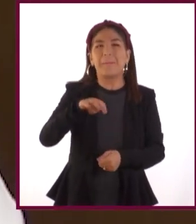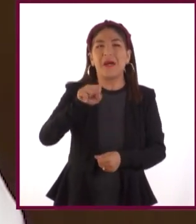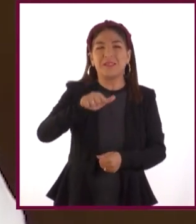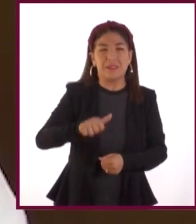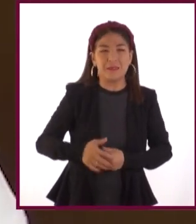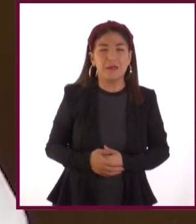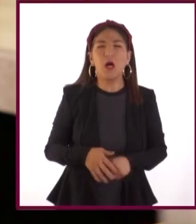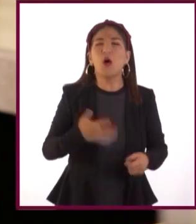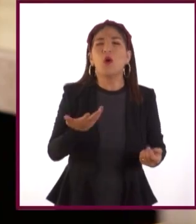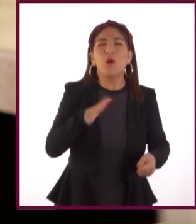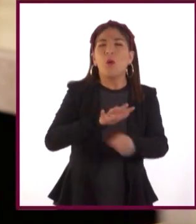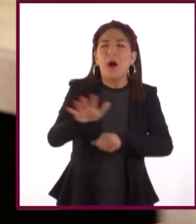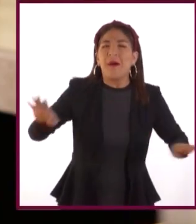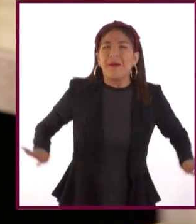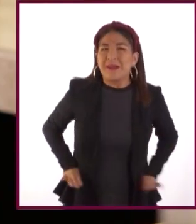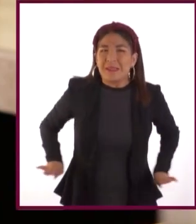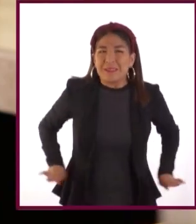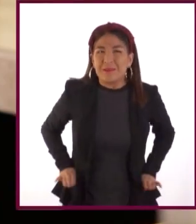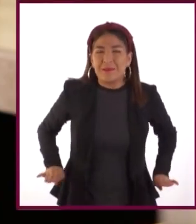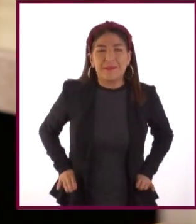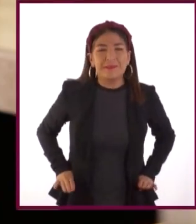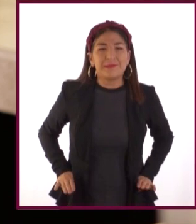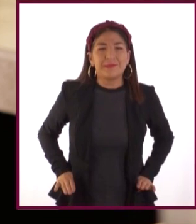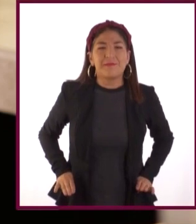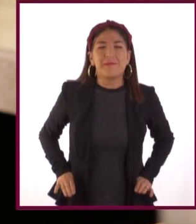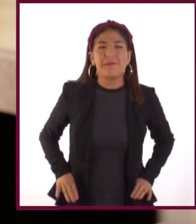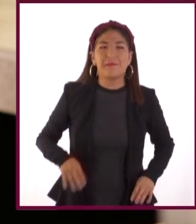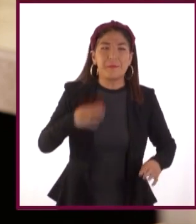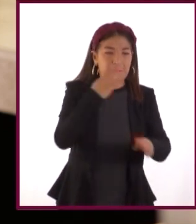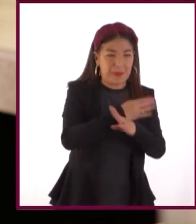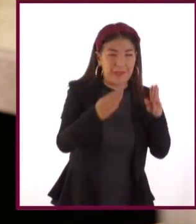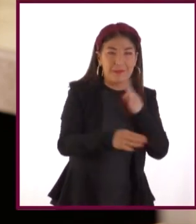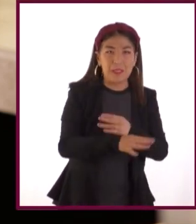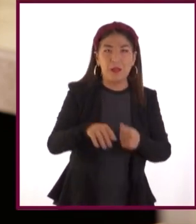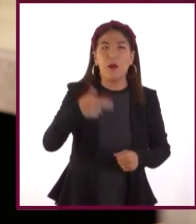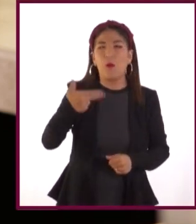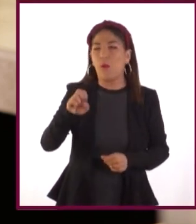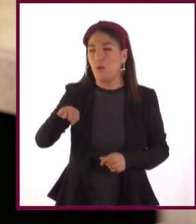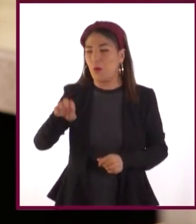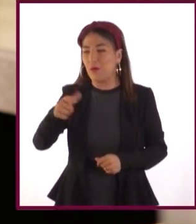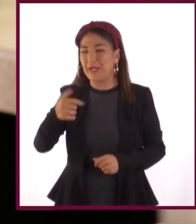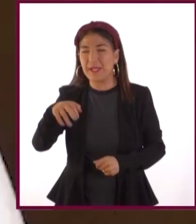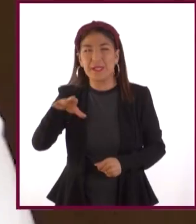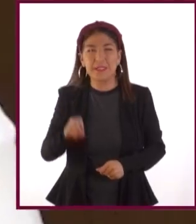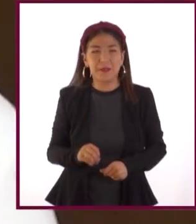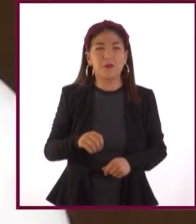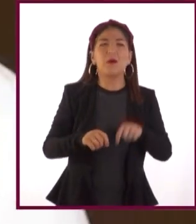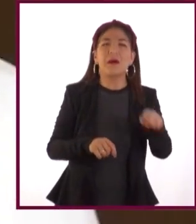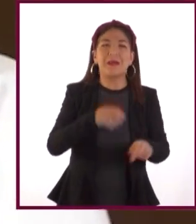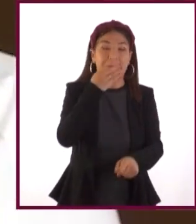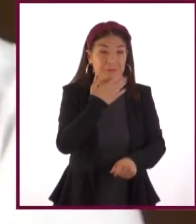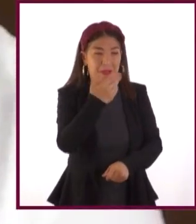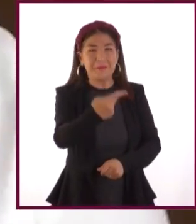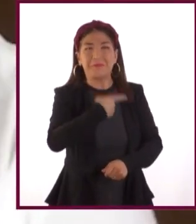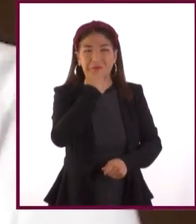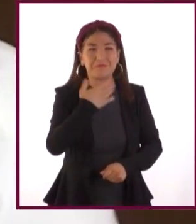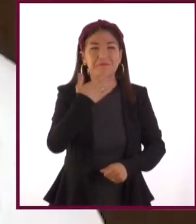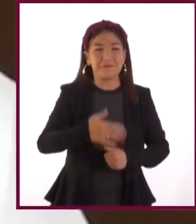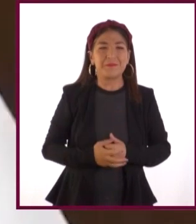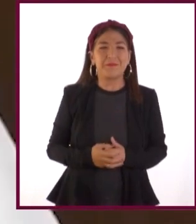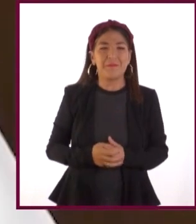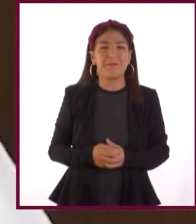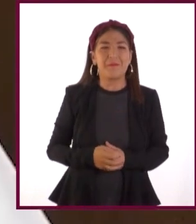y viceversa, la energía se puede transformar en masa. Es una relación más general que aquella que